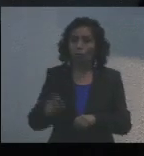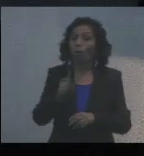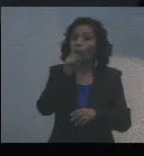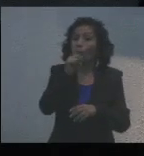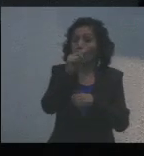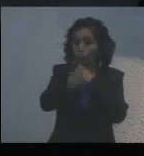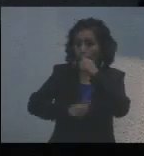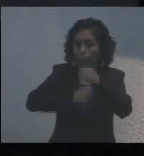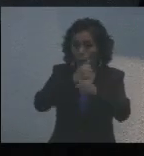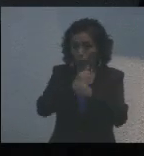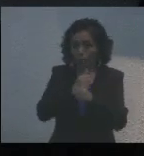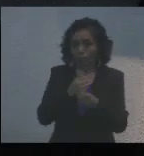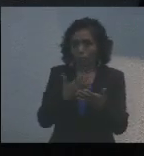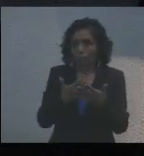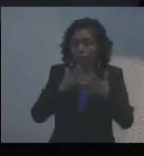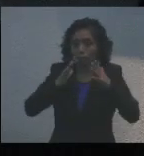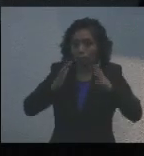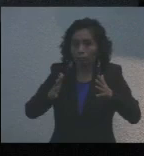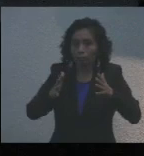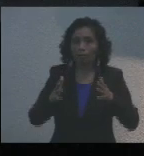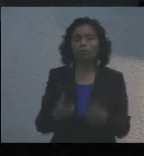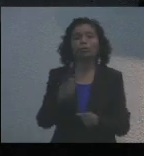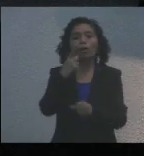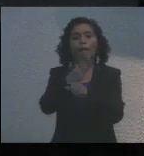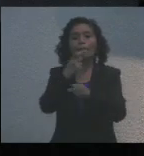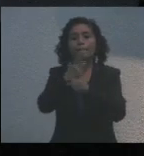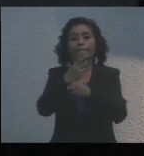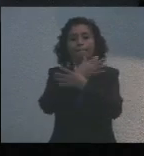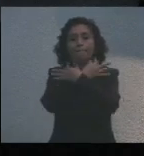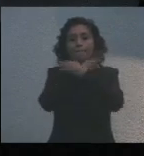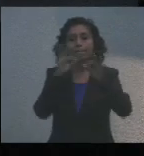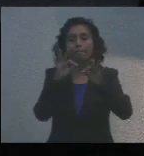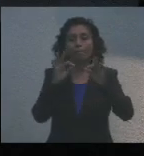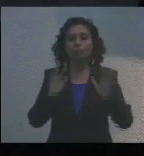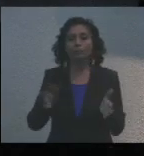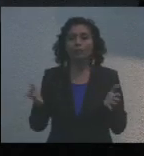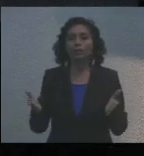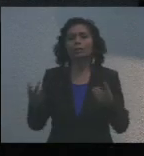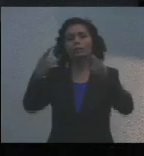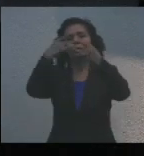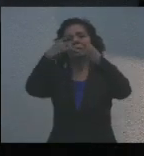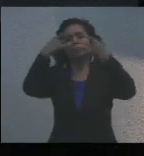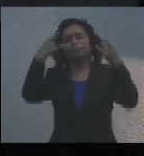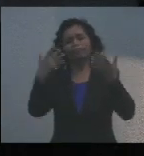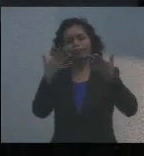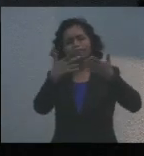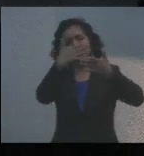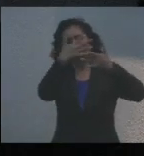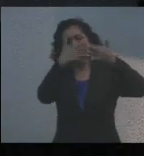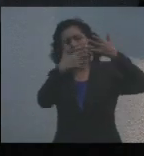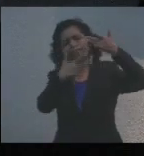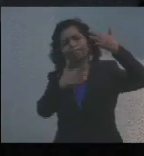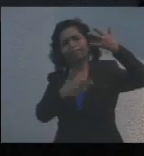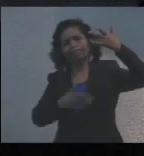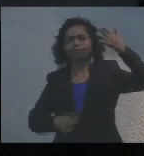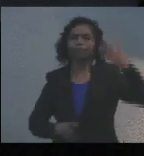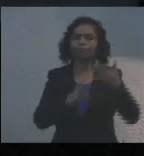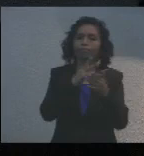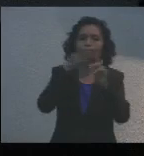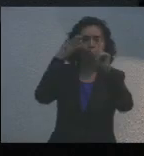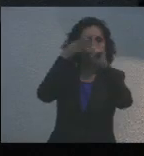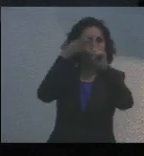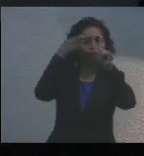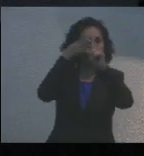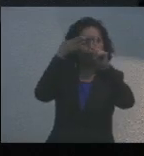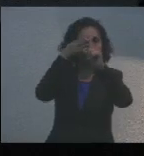aquel acontecimiento, nos presenta en este primer informe un recuento de los esfuerzos y logros que ha impulsado al frente de este